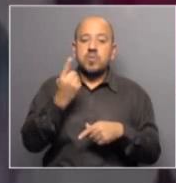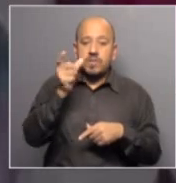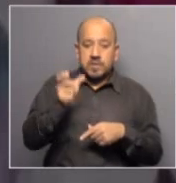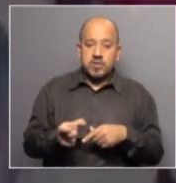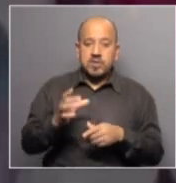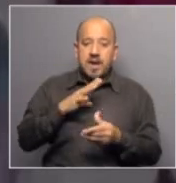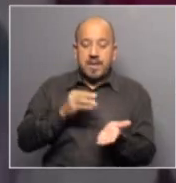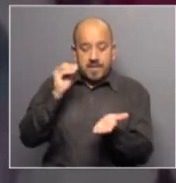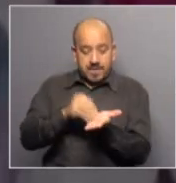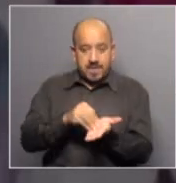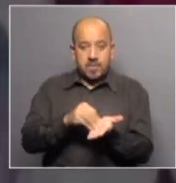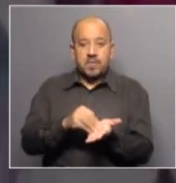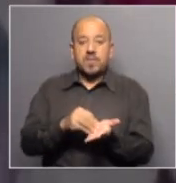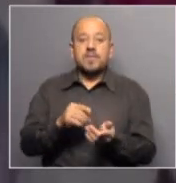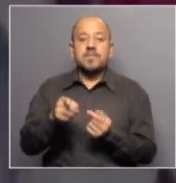está registrada